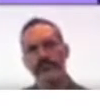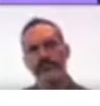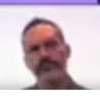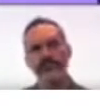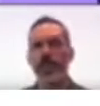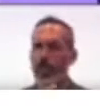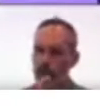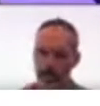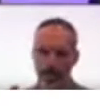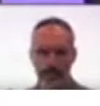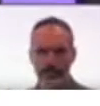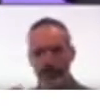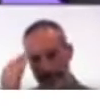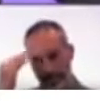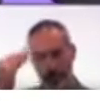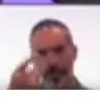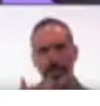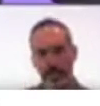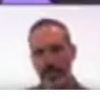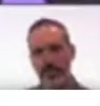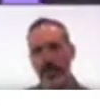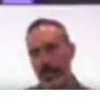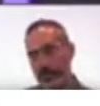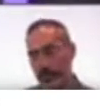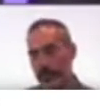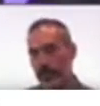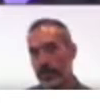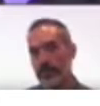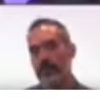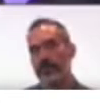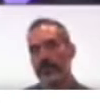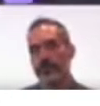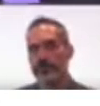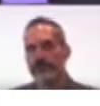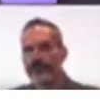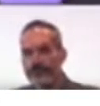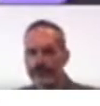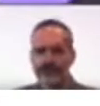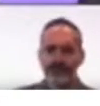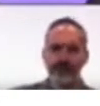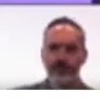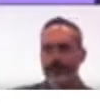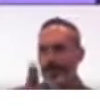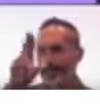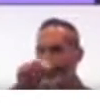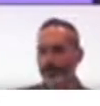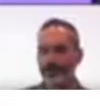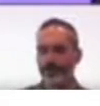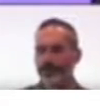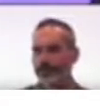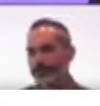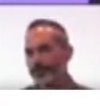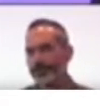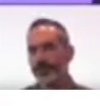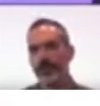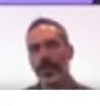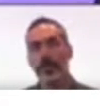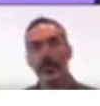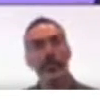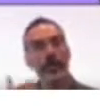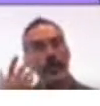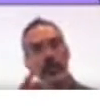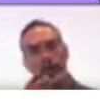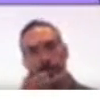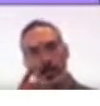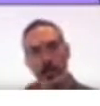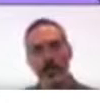sus ciudadanos, sobre todo evitando la corrupción. Quiero decirles que realizar trámites